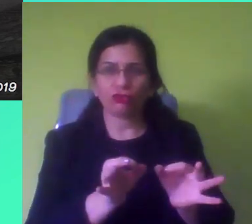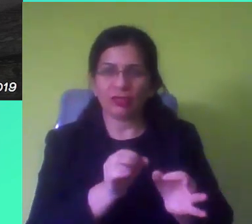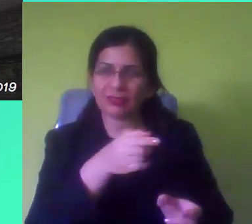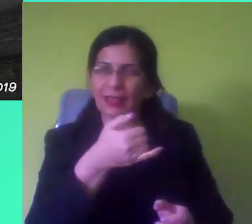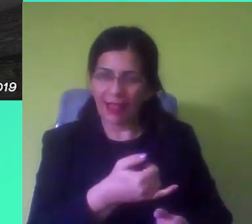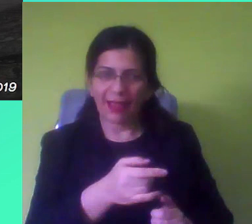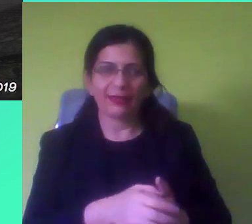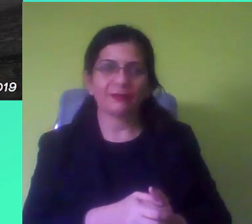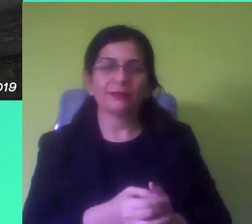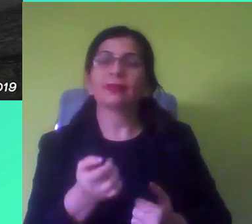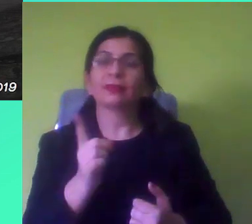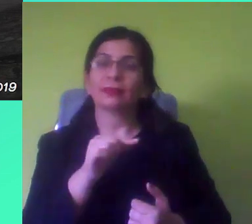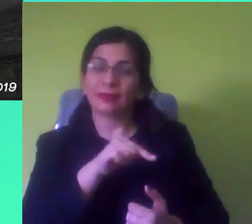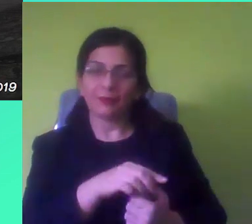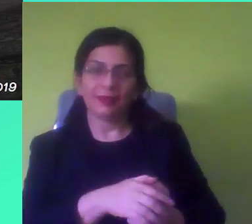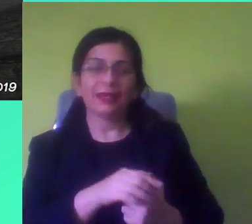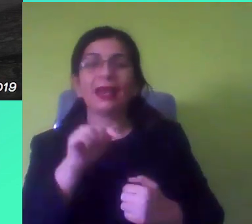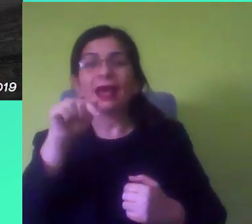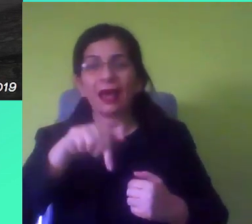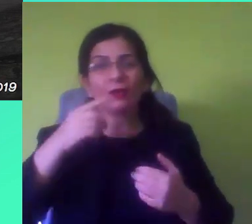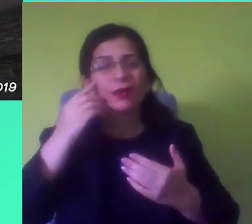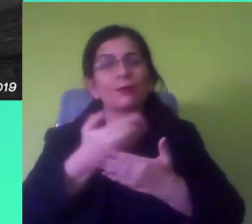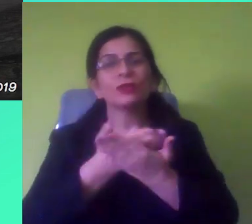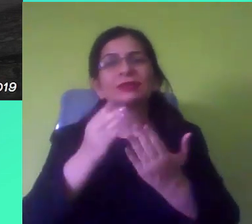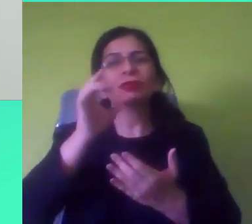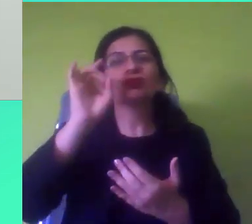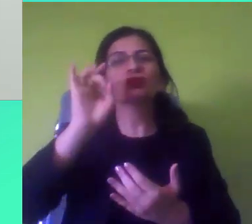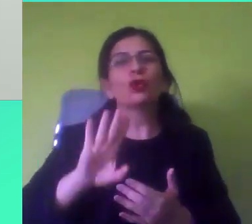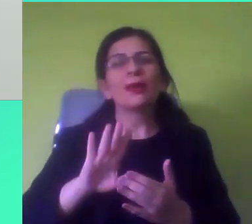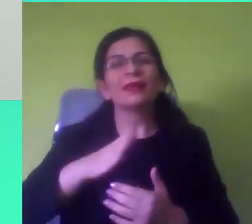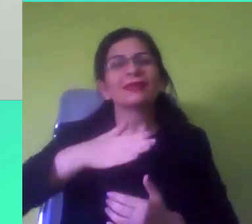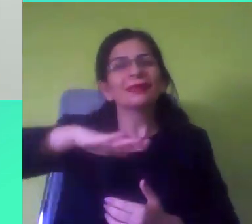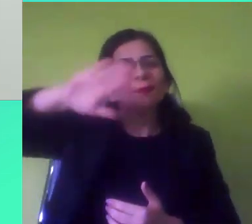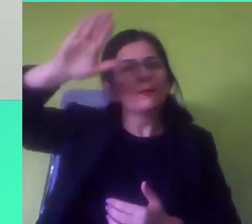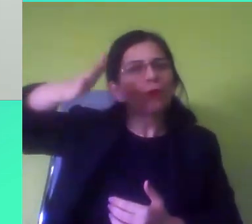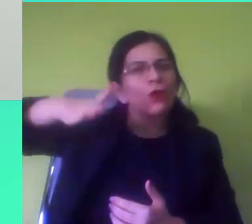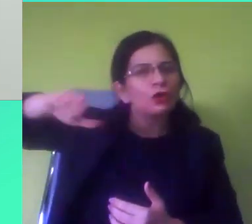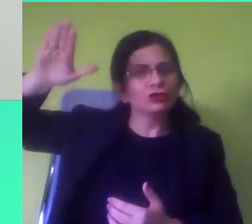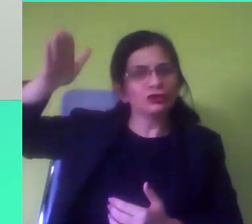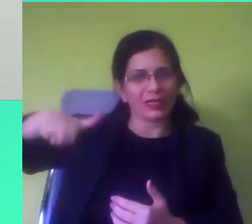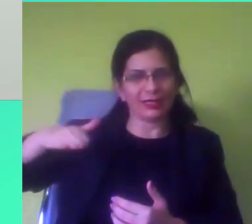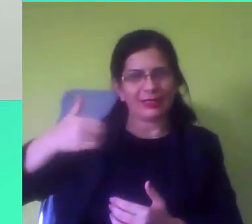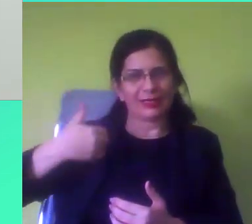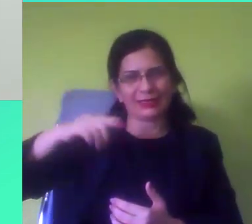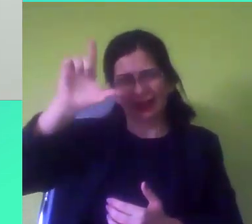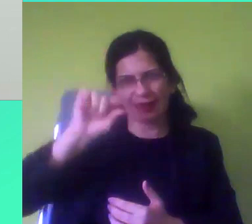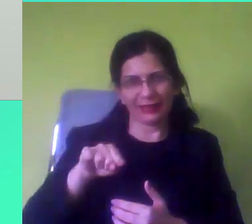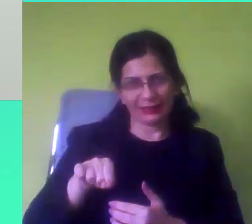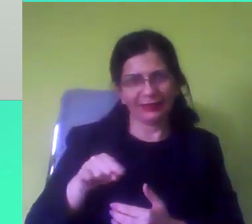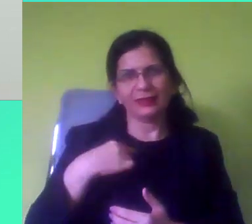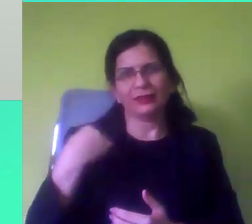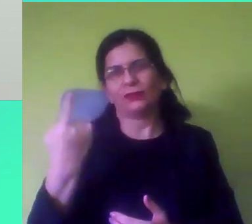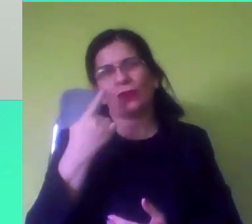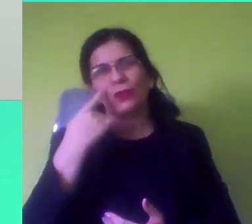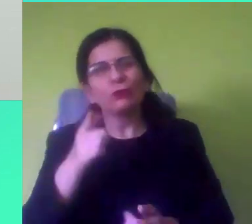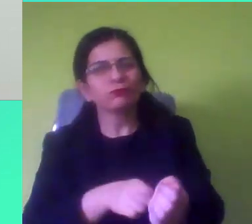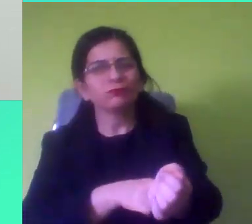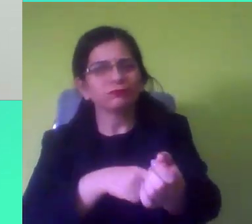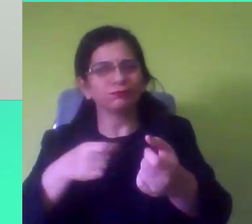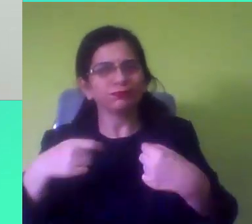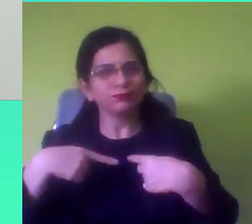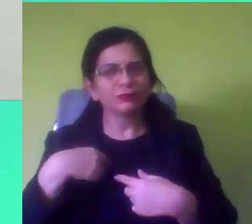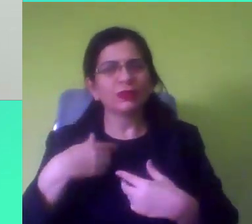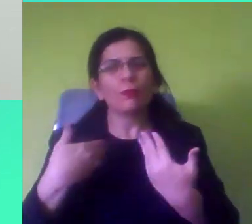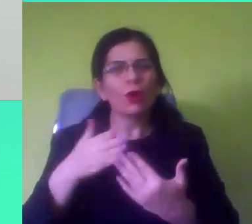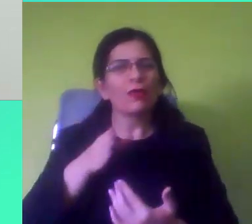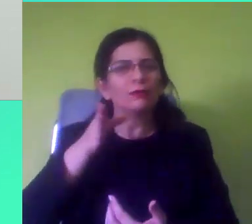centrar en los Andes, en los glaciares que están en la cordillera de los Andes, ya que son los glaciares con los que nosotros estamos más familiarizados, son los que podemos algunos